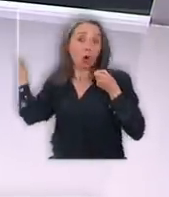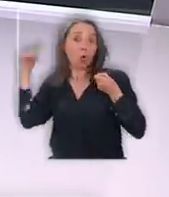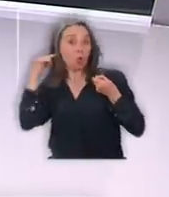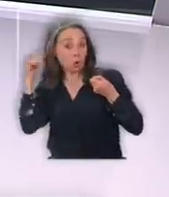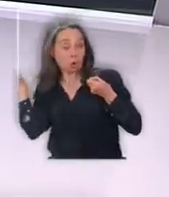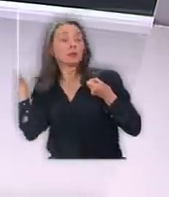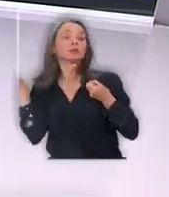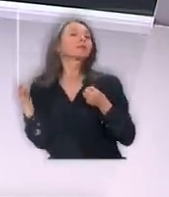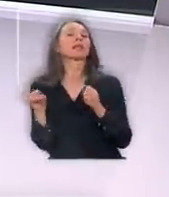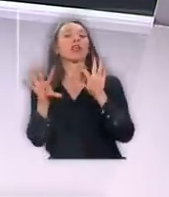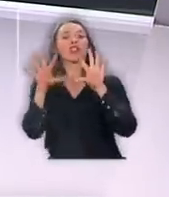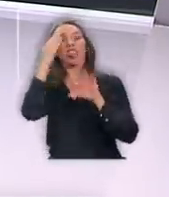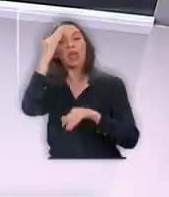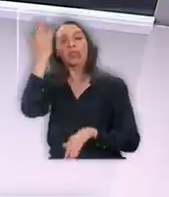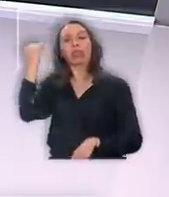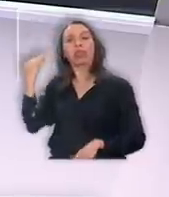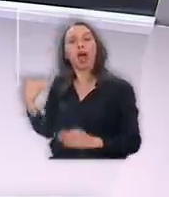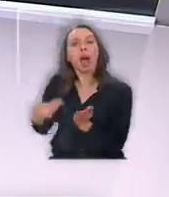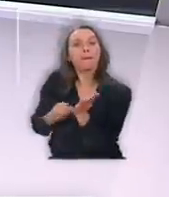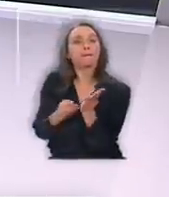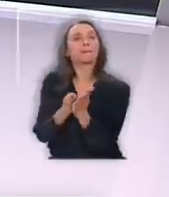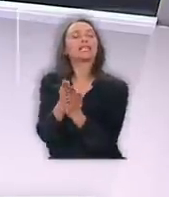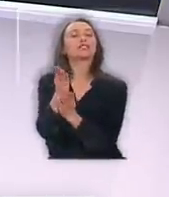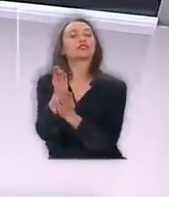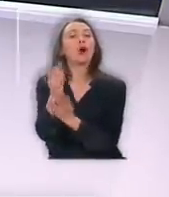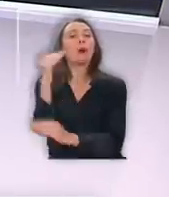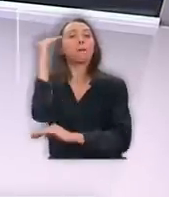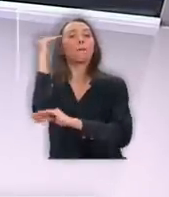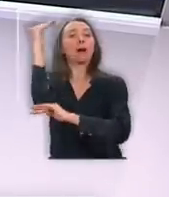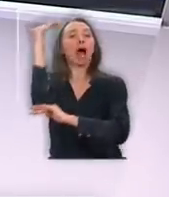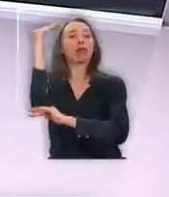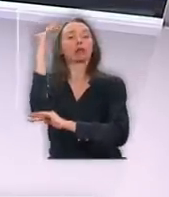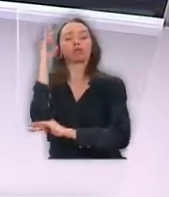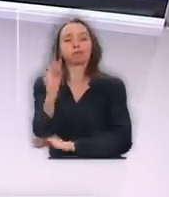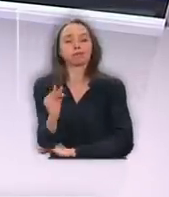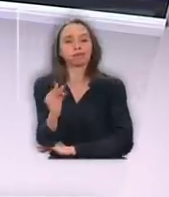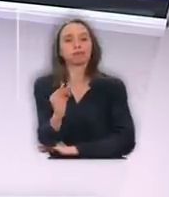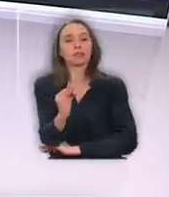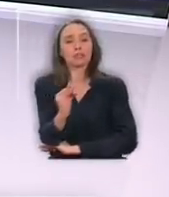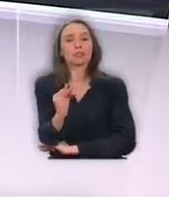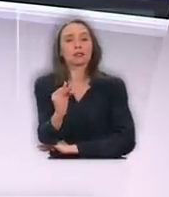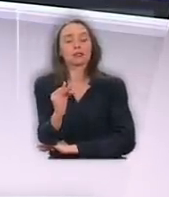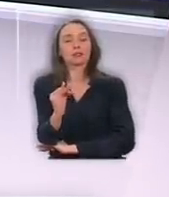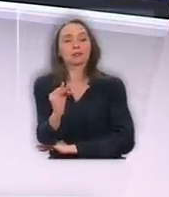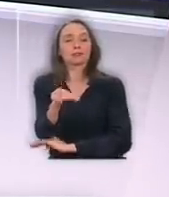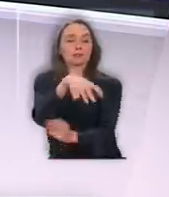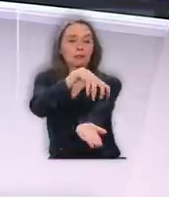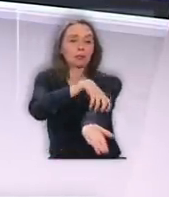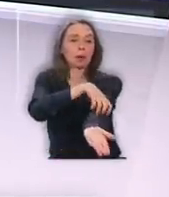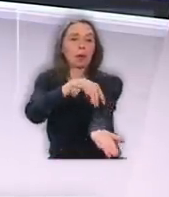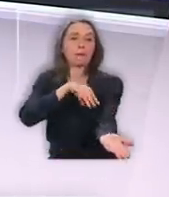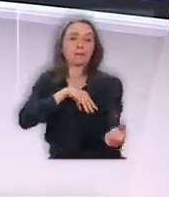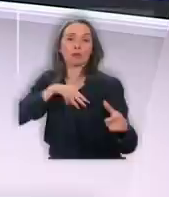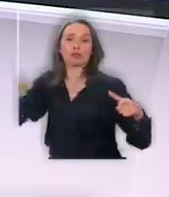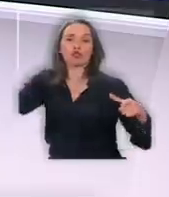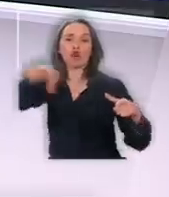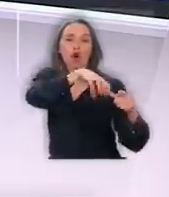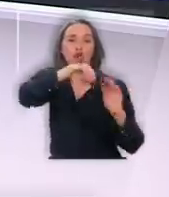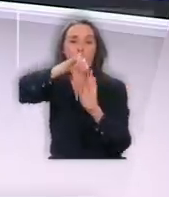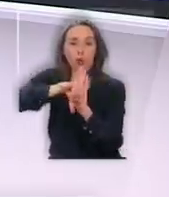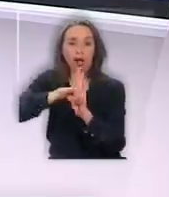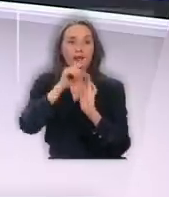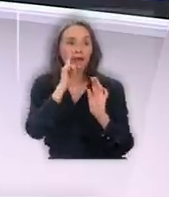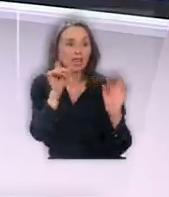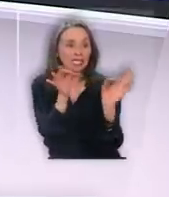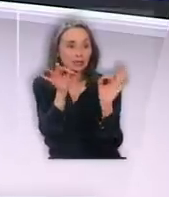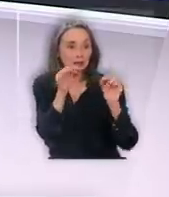últimos 10 días, cuando comienzan ya a regir de manera intensiva las cuarentenas en la región metropolitana. Y aquí tenemos en los